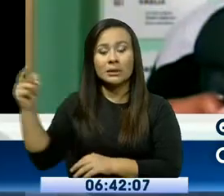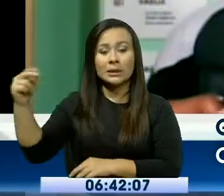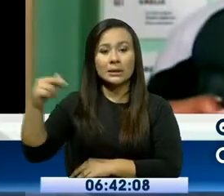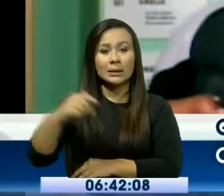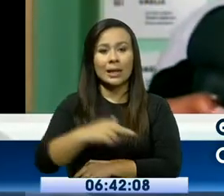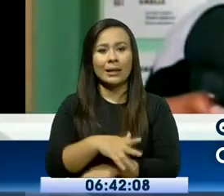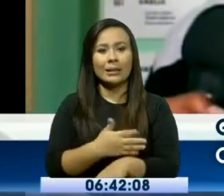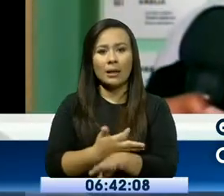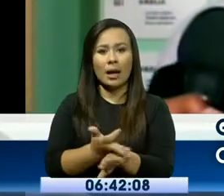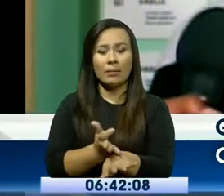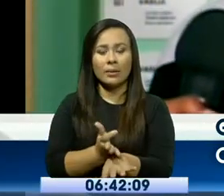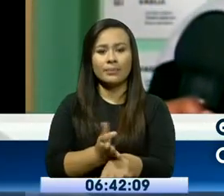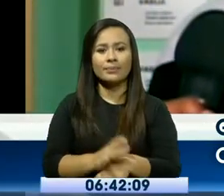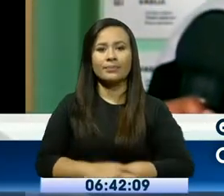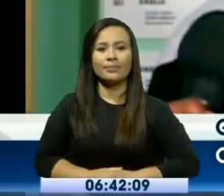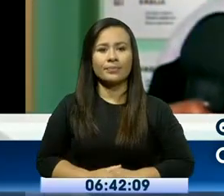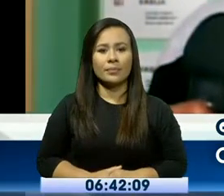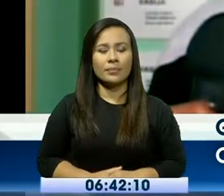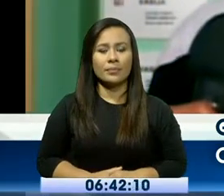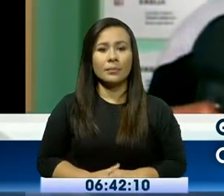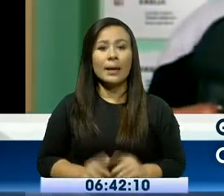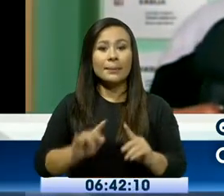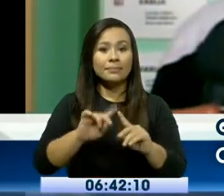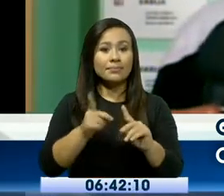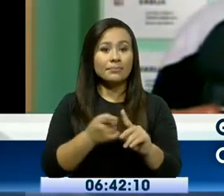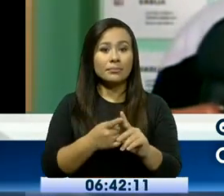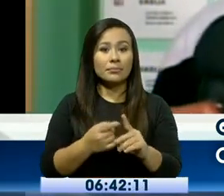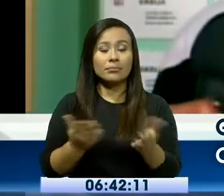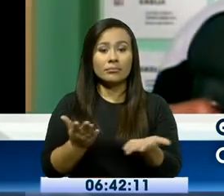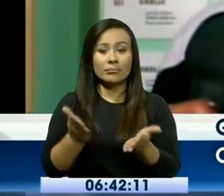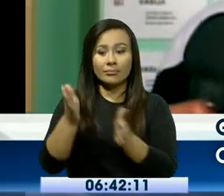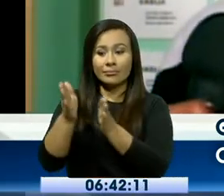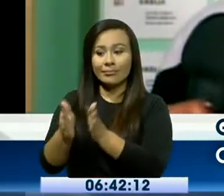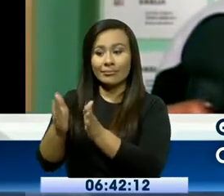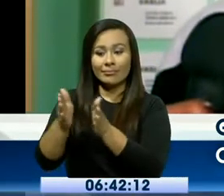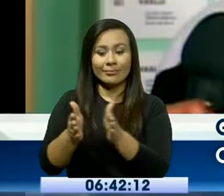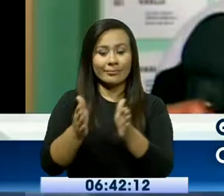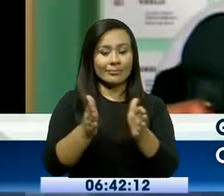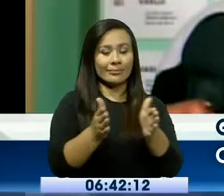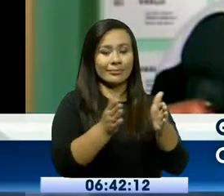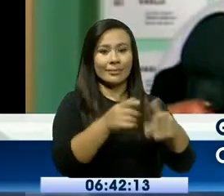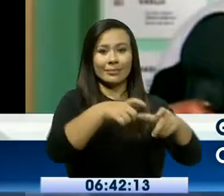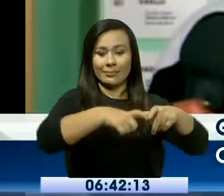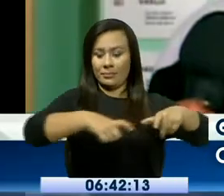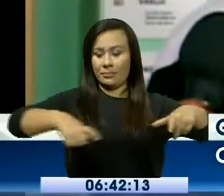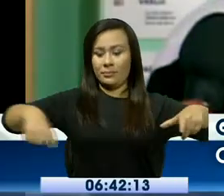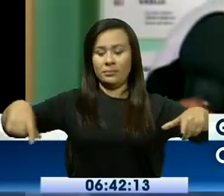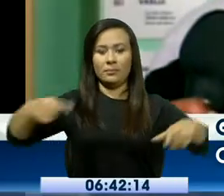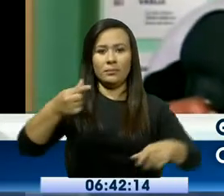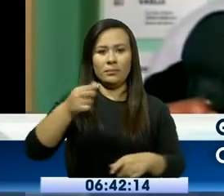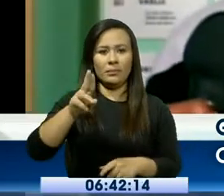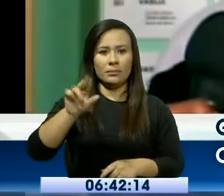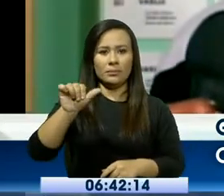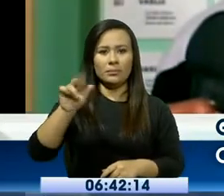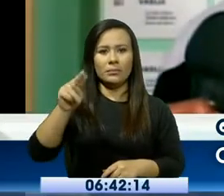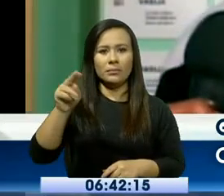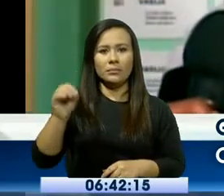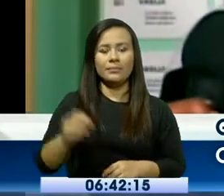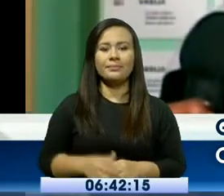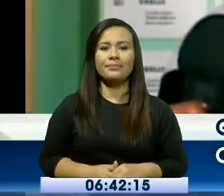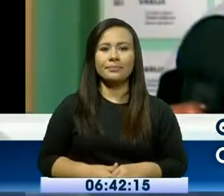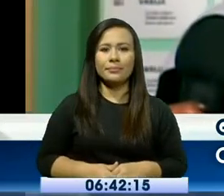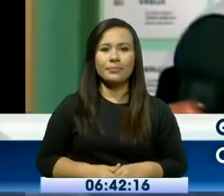buen tiempo, pero las principales parcialidades de aquí de Guano, del Valle del Igualata,